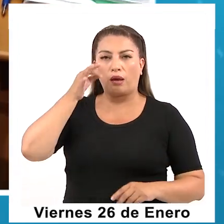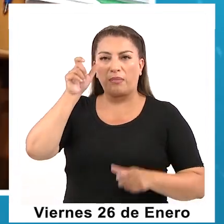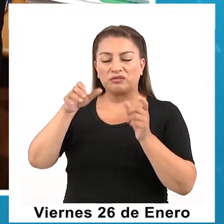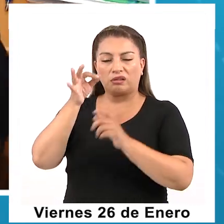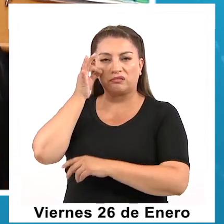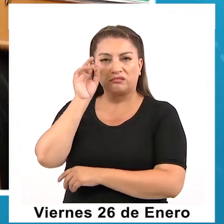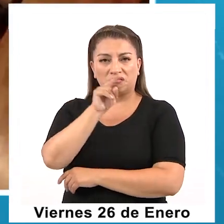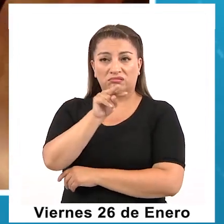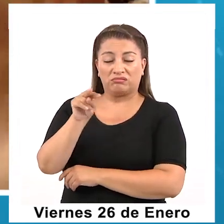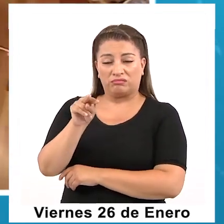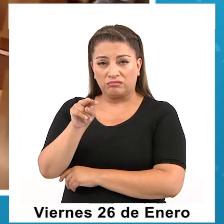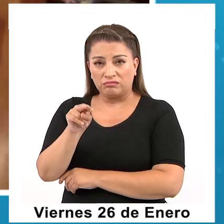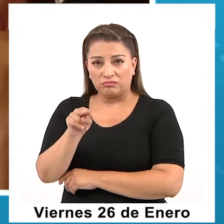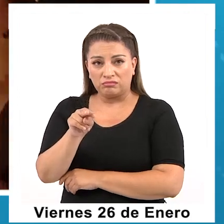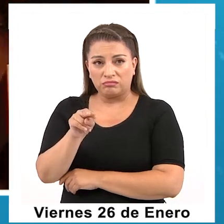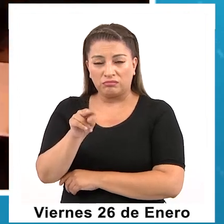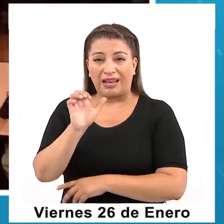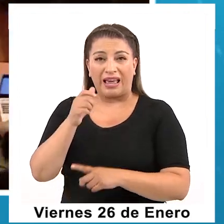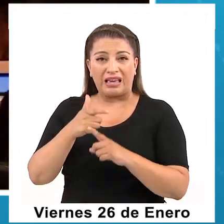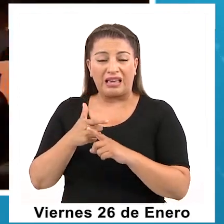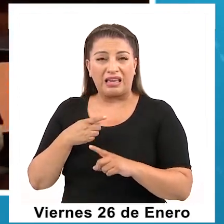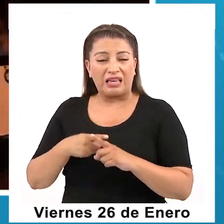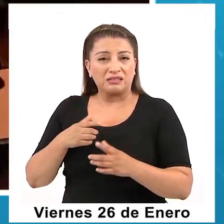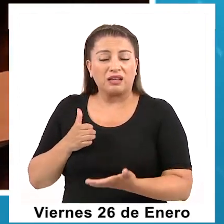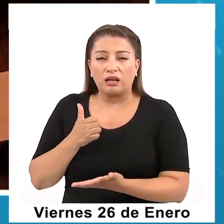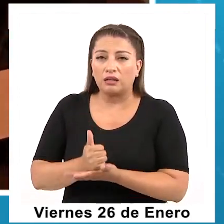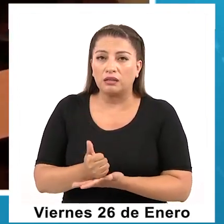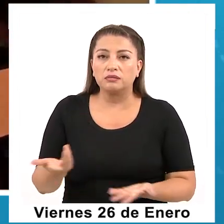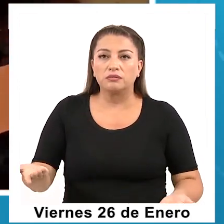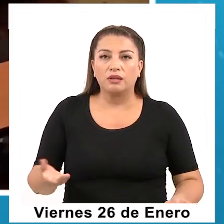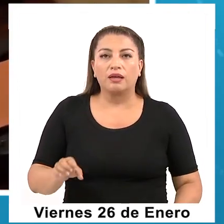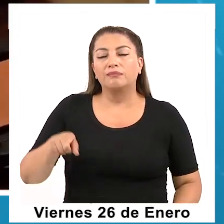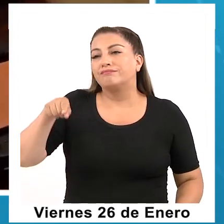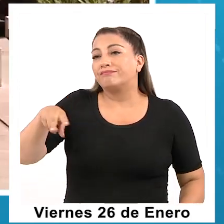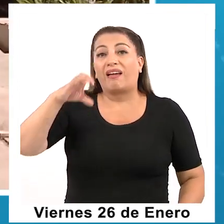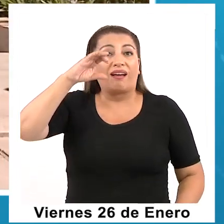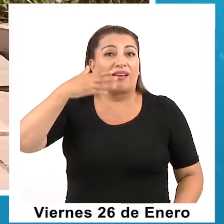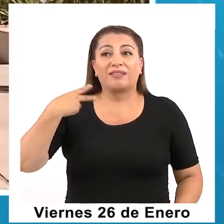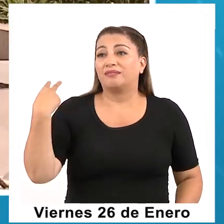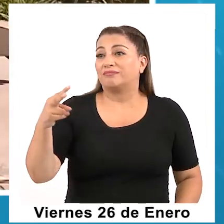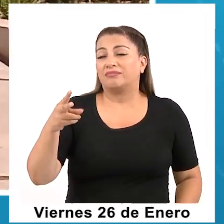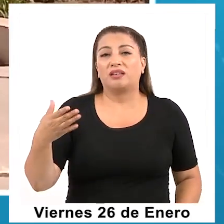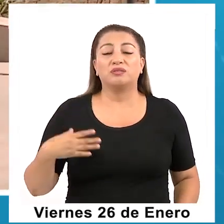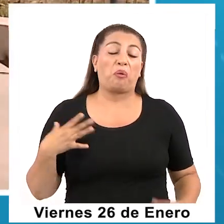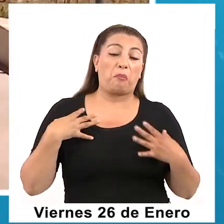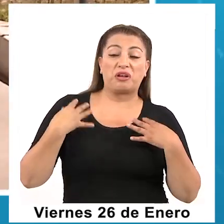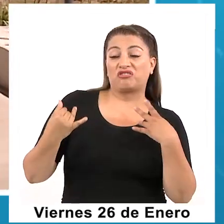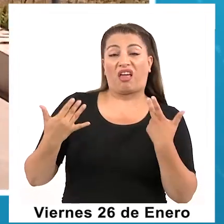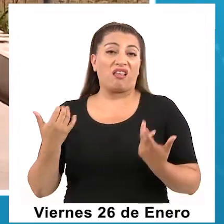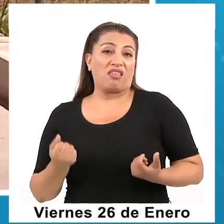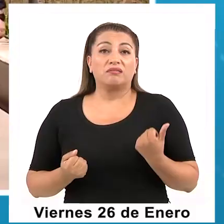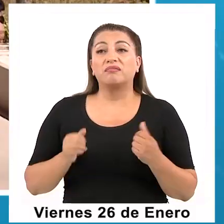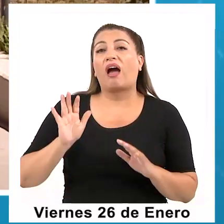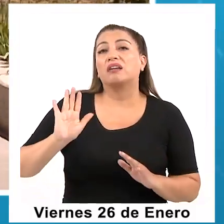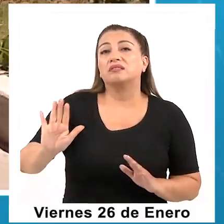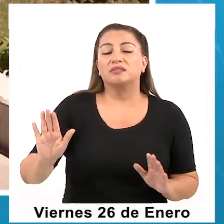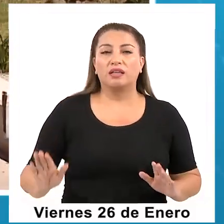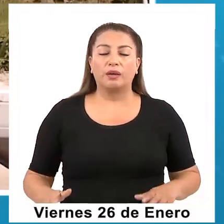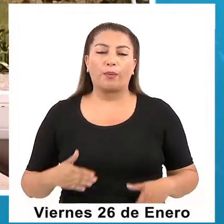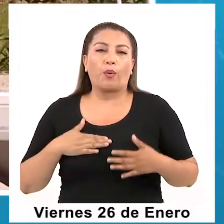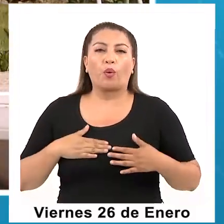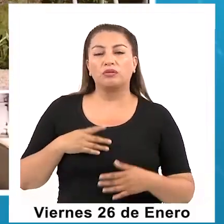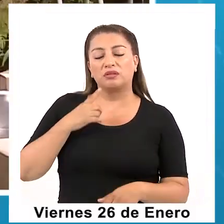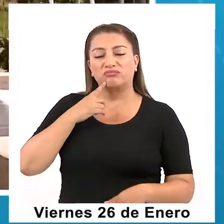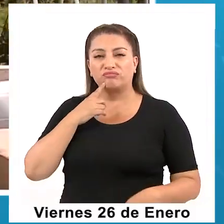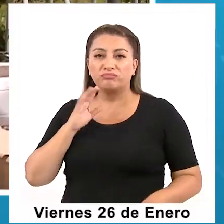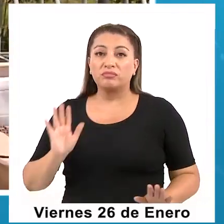parte de la ex edil, ¿cierto? Pero nosotros sabemos que su característica es así, su personalidad es así, ¿cierto? Es provocadora, de